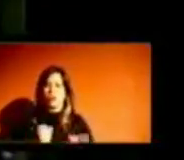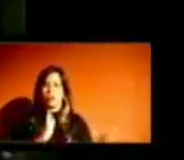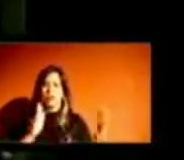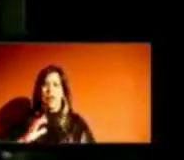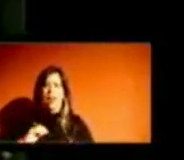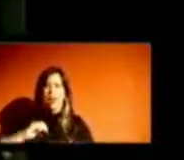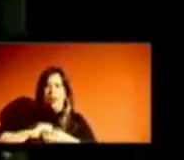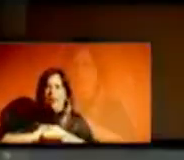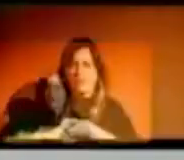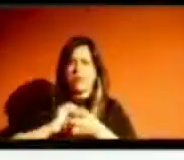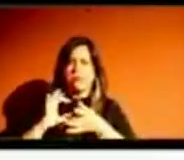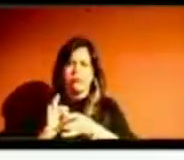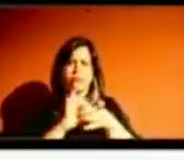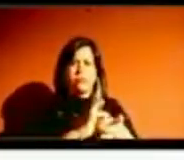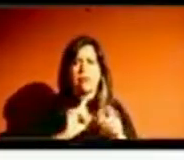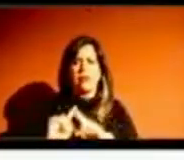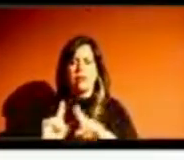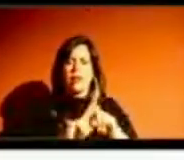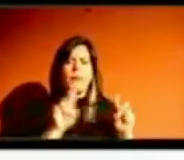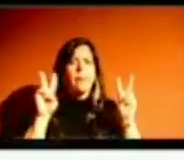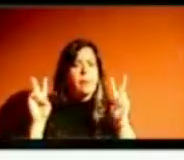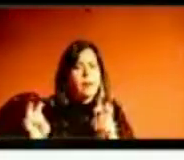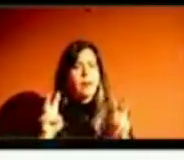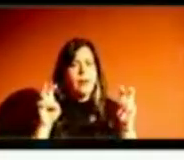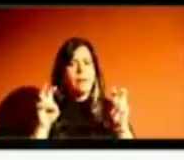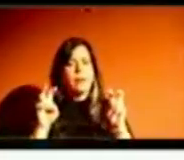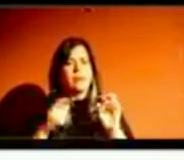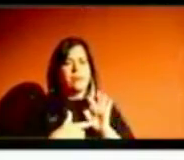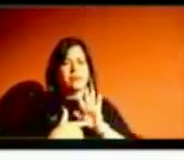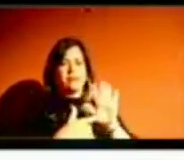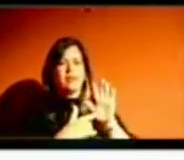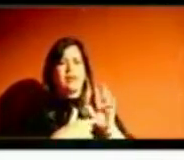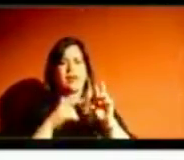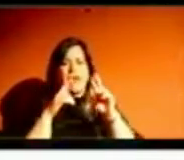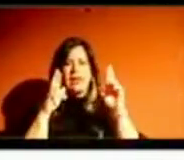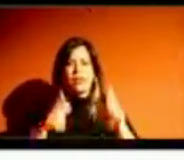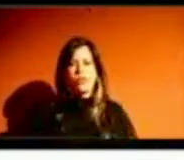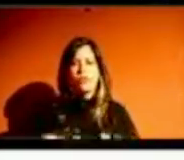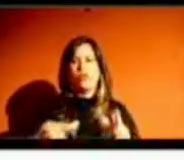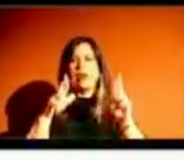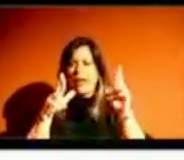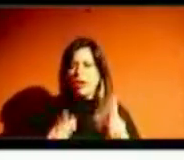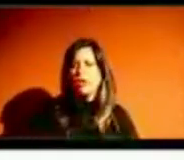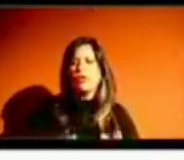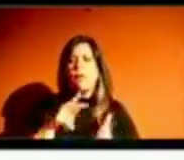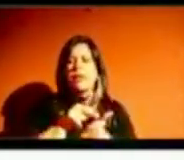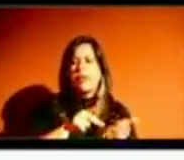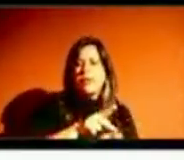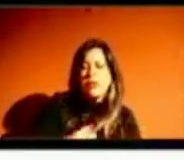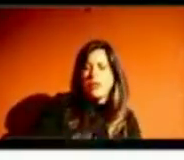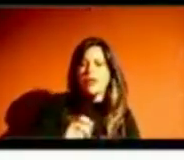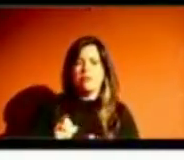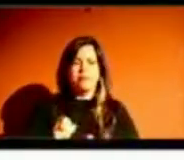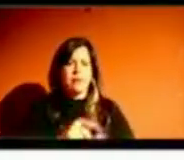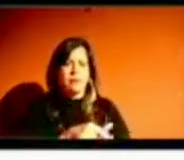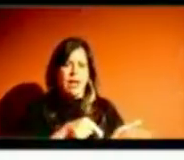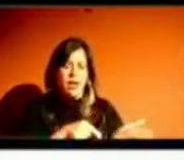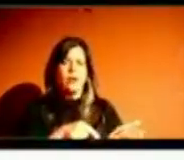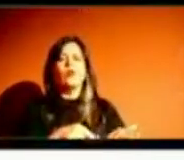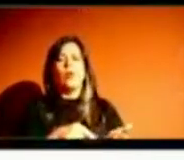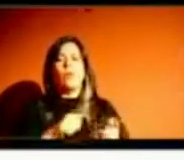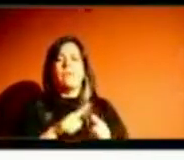los enlaces por diferentes temas, como por ejemplo registro, planillas, reintegros, entre otros. Pero hay